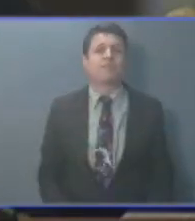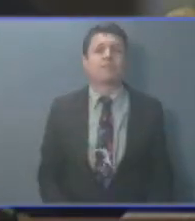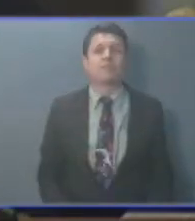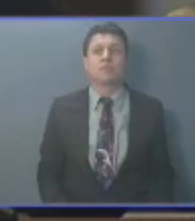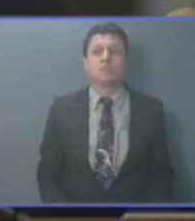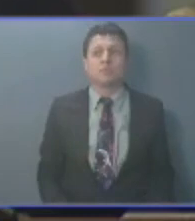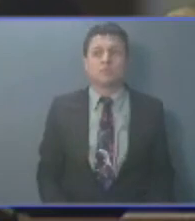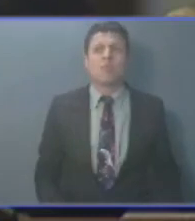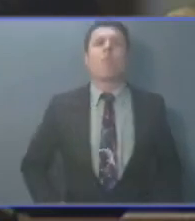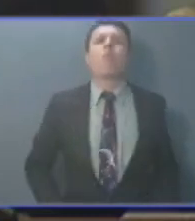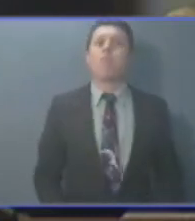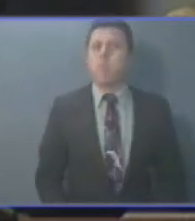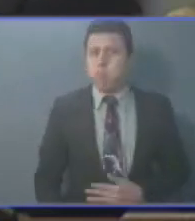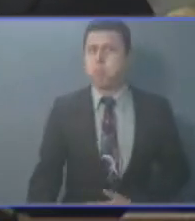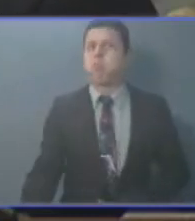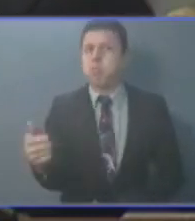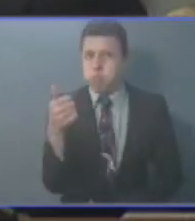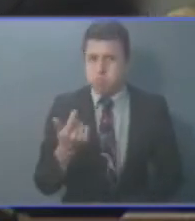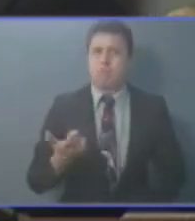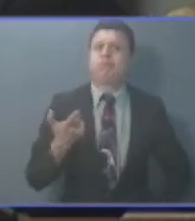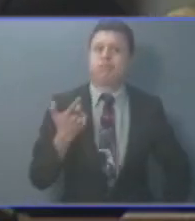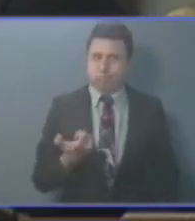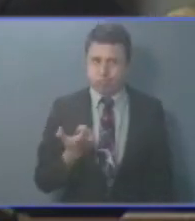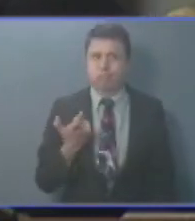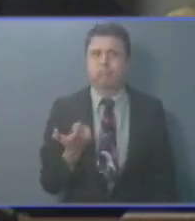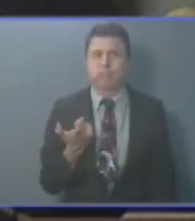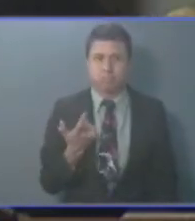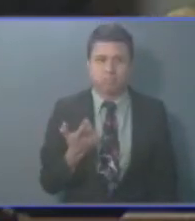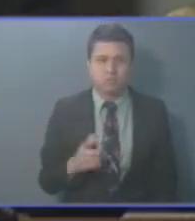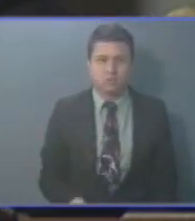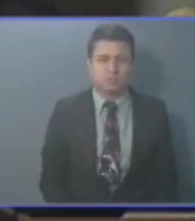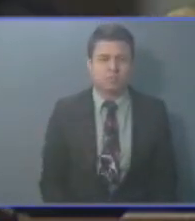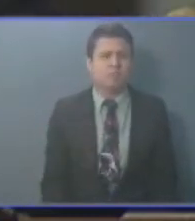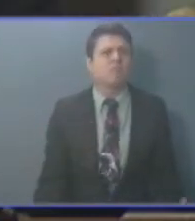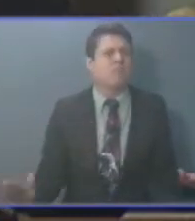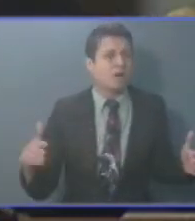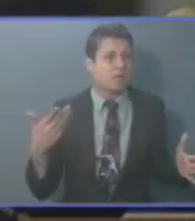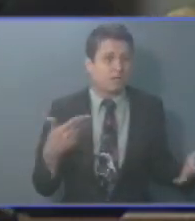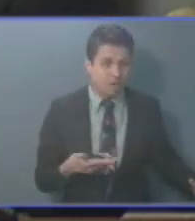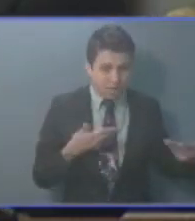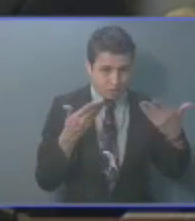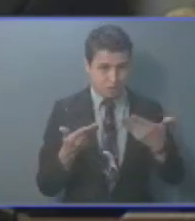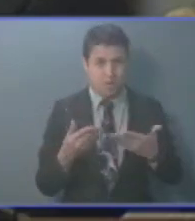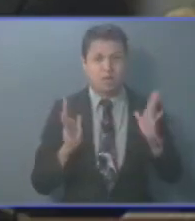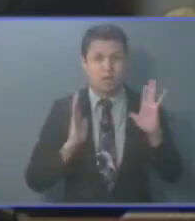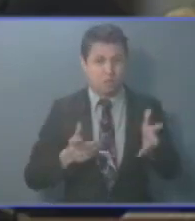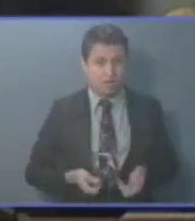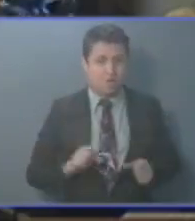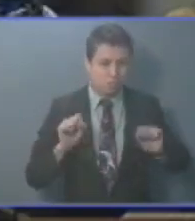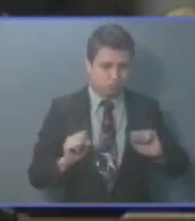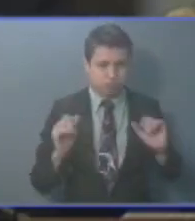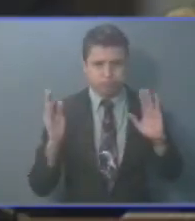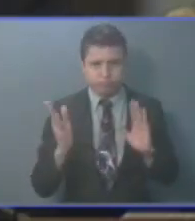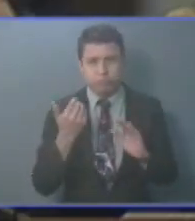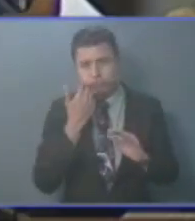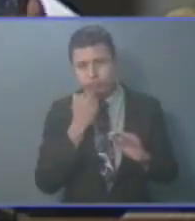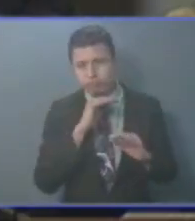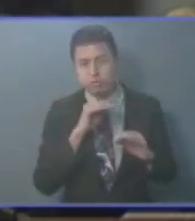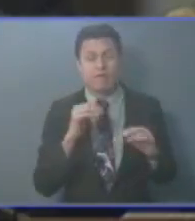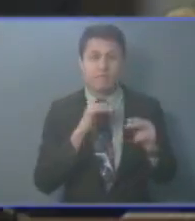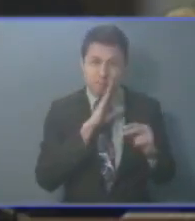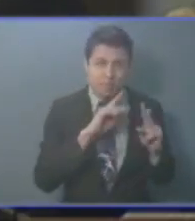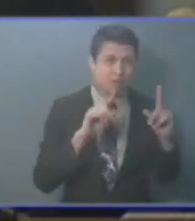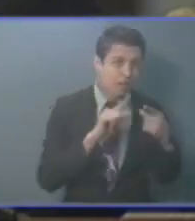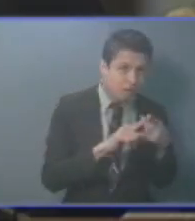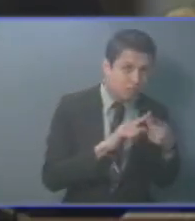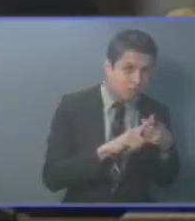Cantidad nada despreciable, pueblo salvadoreño, para darle herramientas al Ejecutivo, para que le hiciera frente al